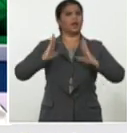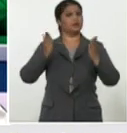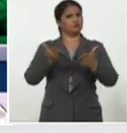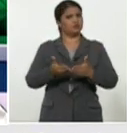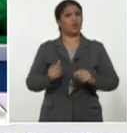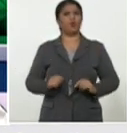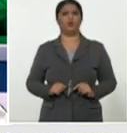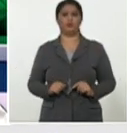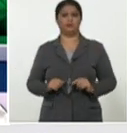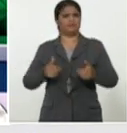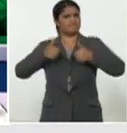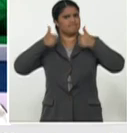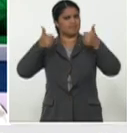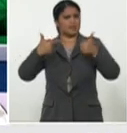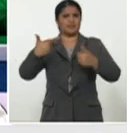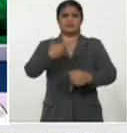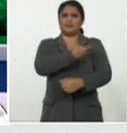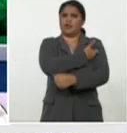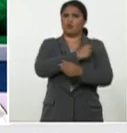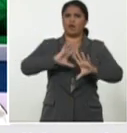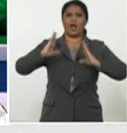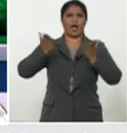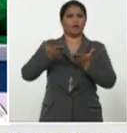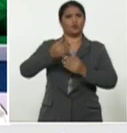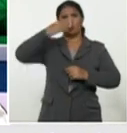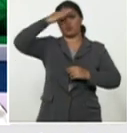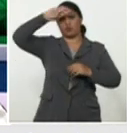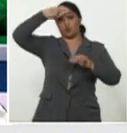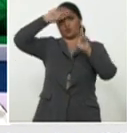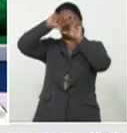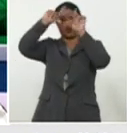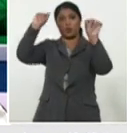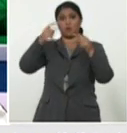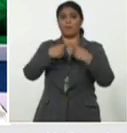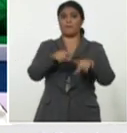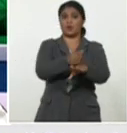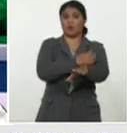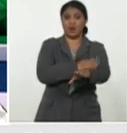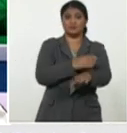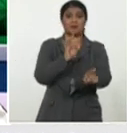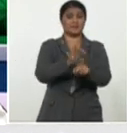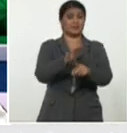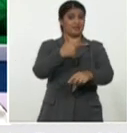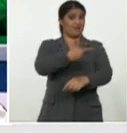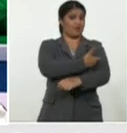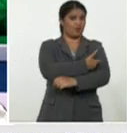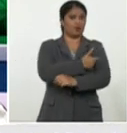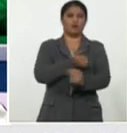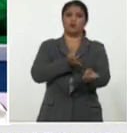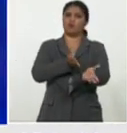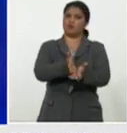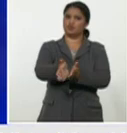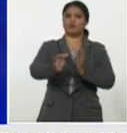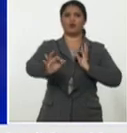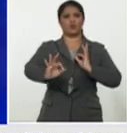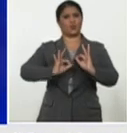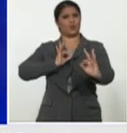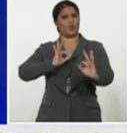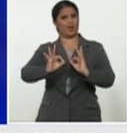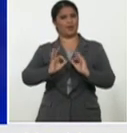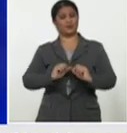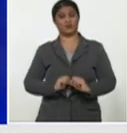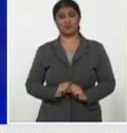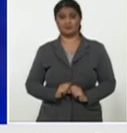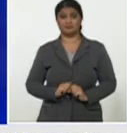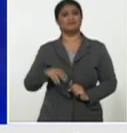elevado, pues de todas formas ir controlando la transmisión en nuestro país. Y mañana es un día festivo, no se deben